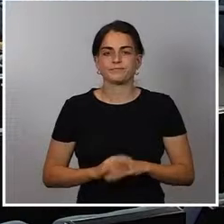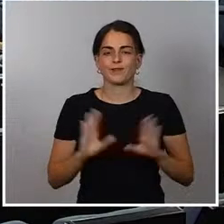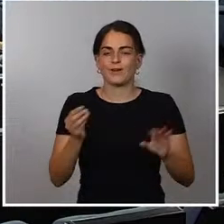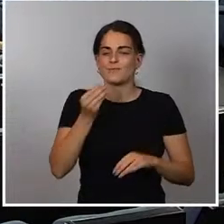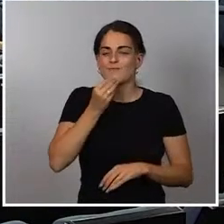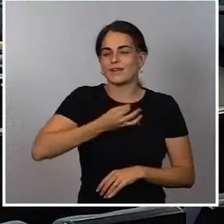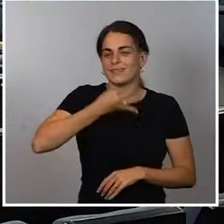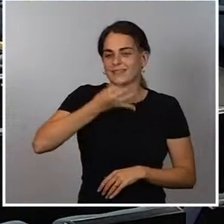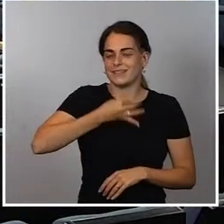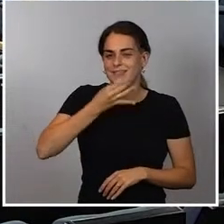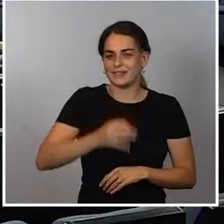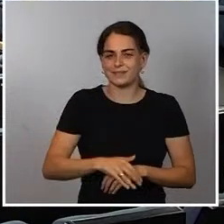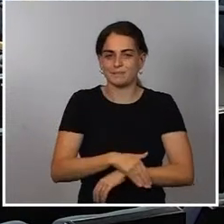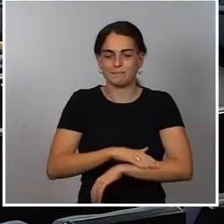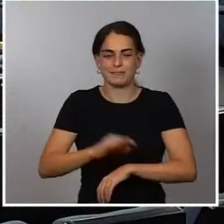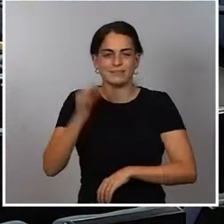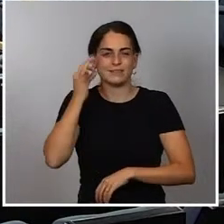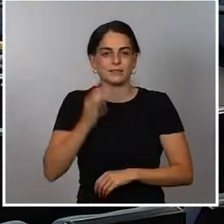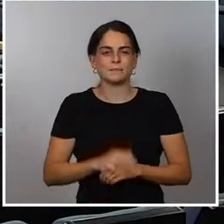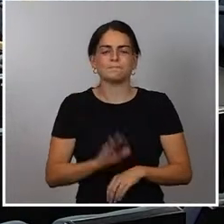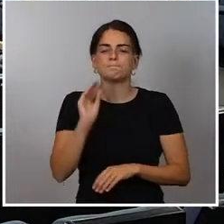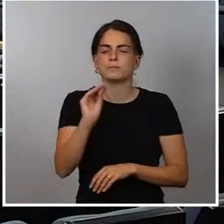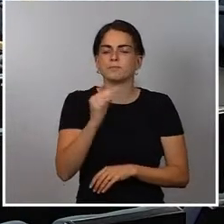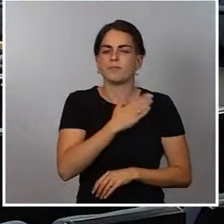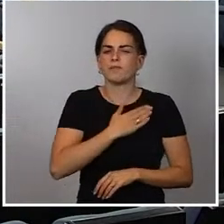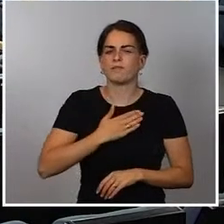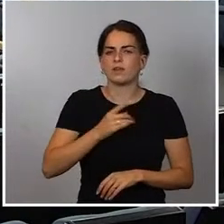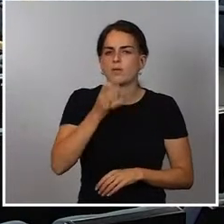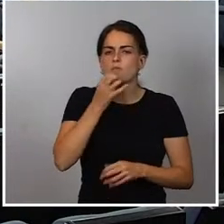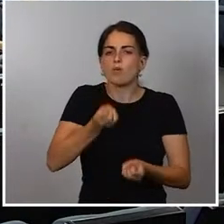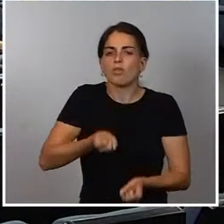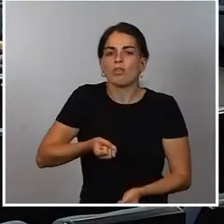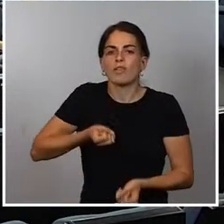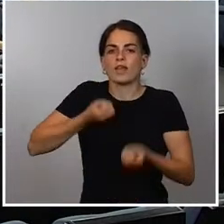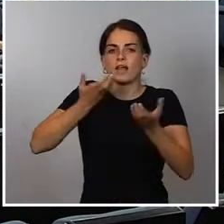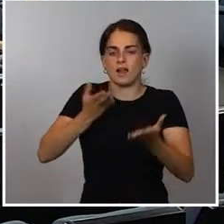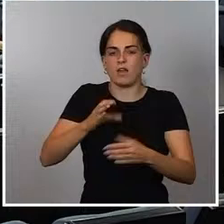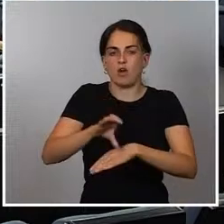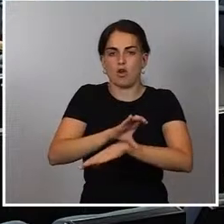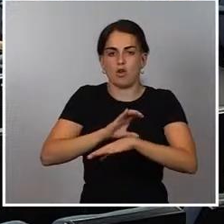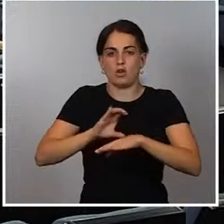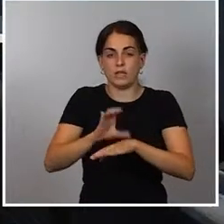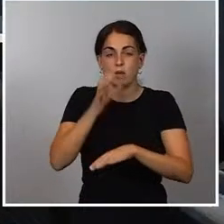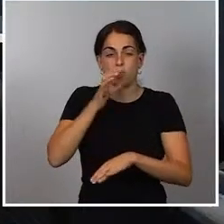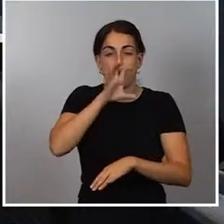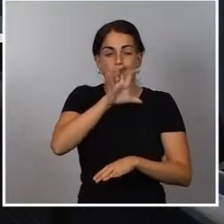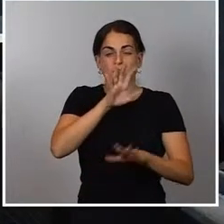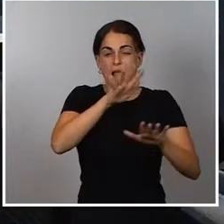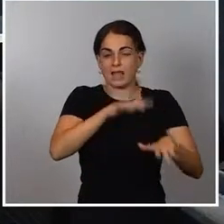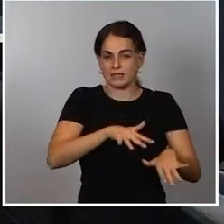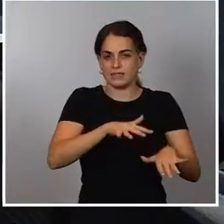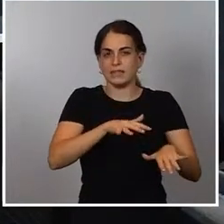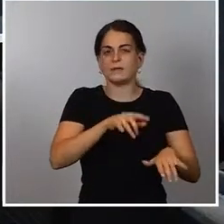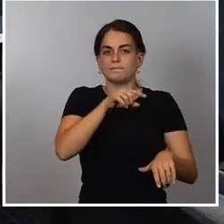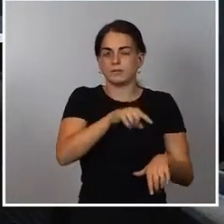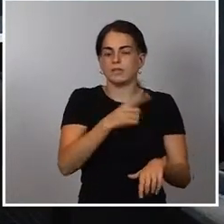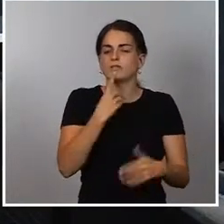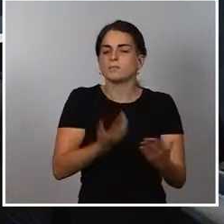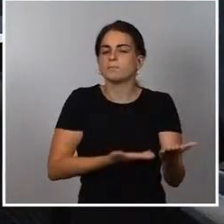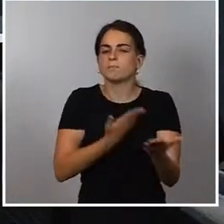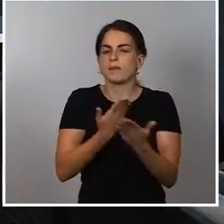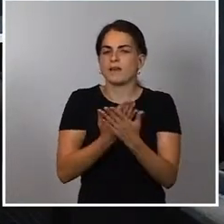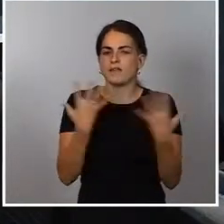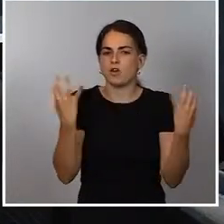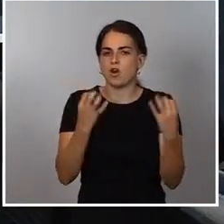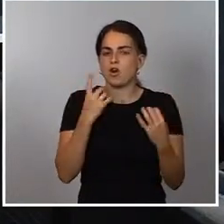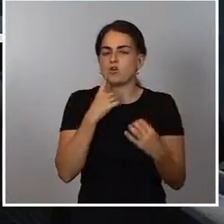le quería preguntar por las declaraciones de la consejera de castilla y león que ha pedido que se vuelva a instaurar un toque de queda